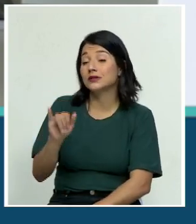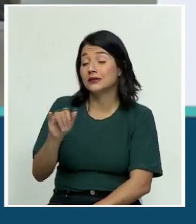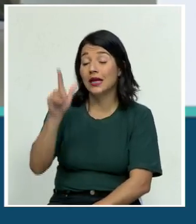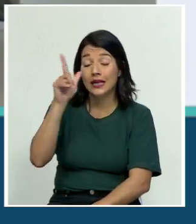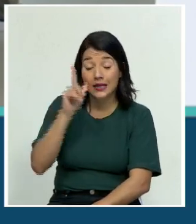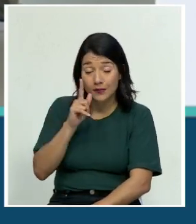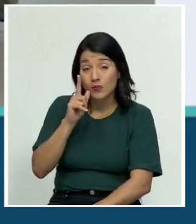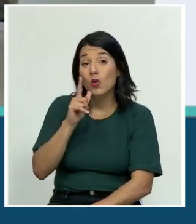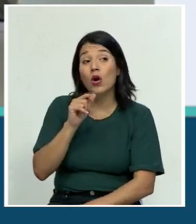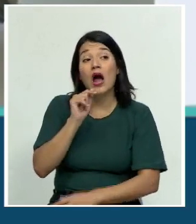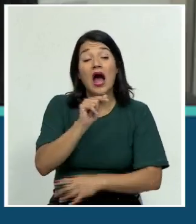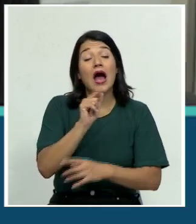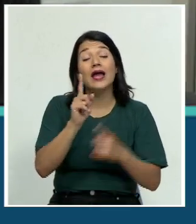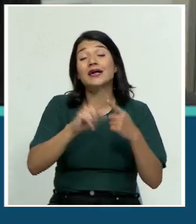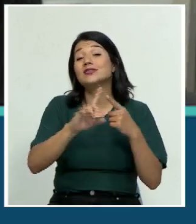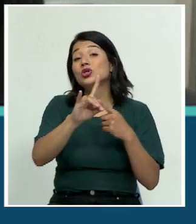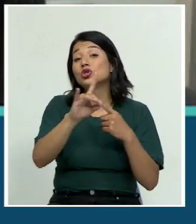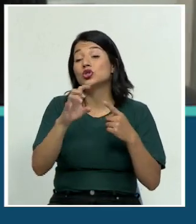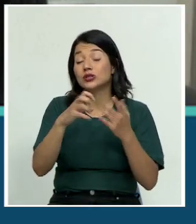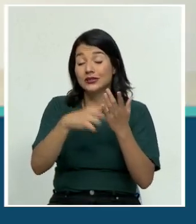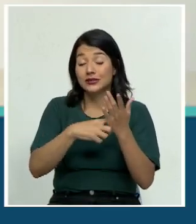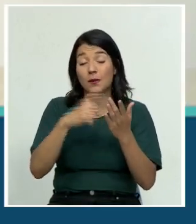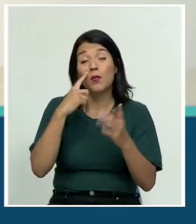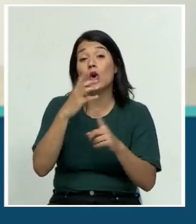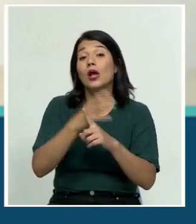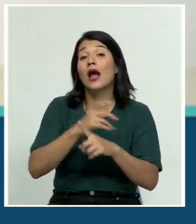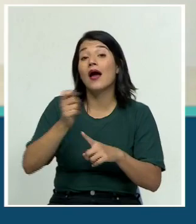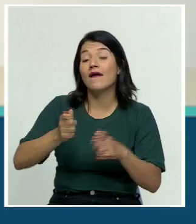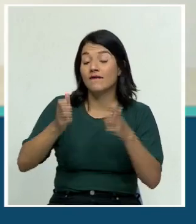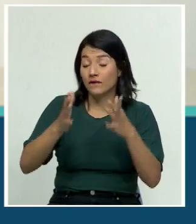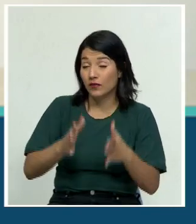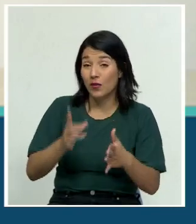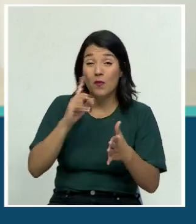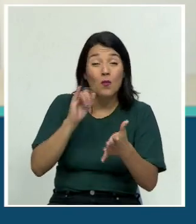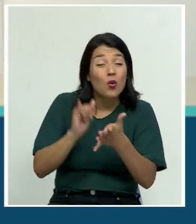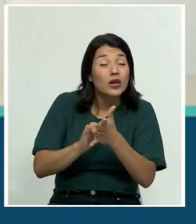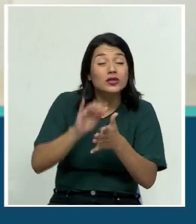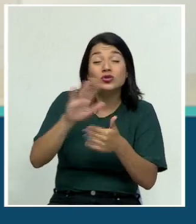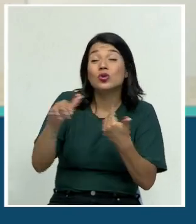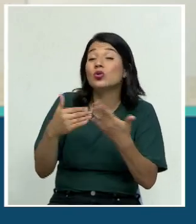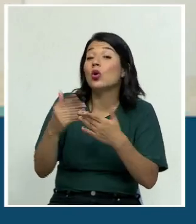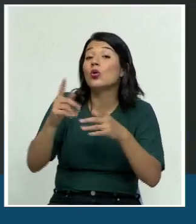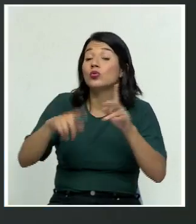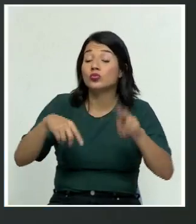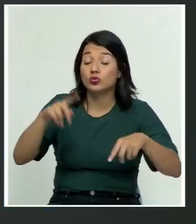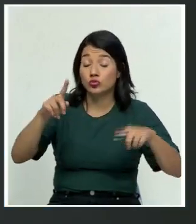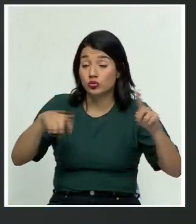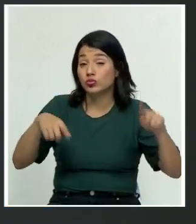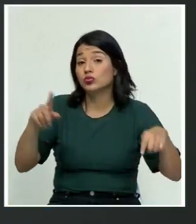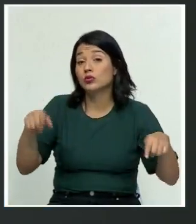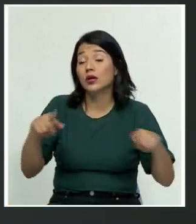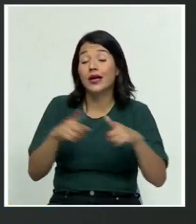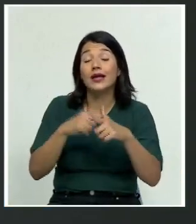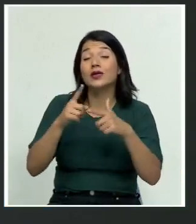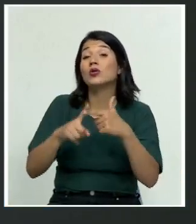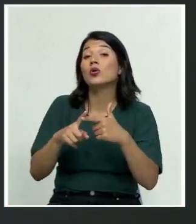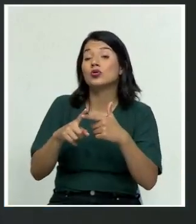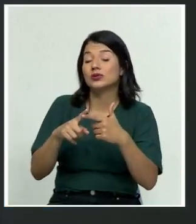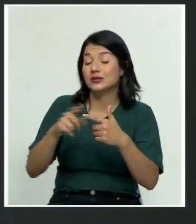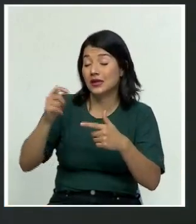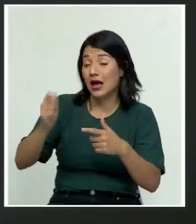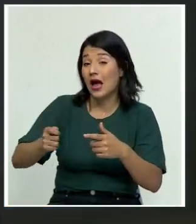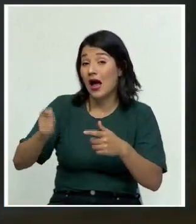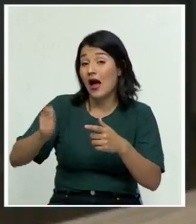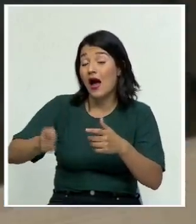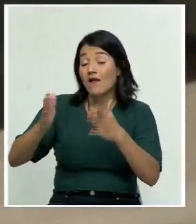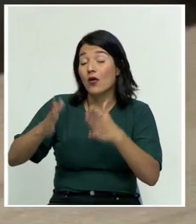en 800 expedientes por cada defensor. Por ello, como todo es tan variado, la Dirección de la Defensa Pública reubica personal de un despacho a